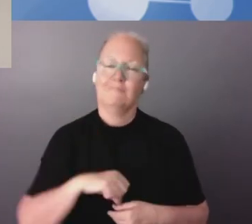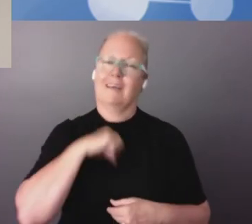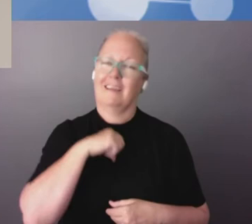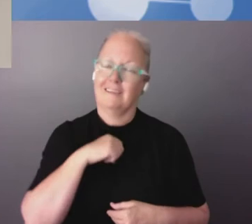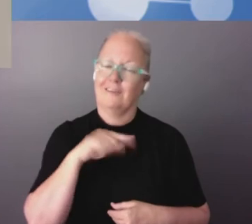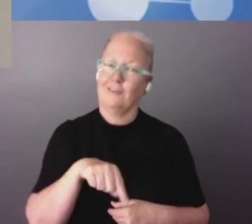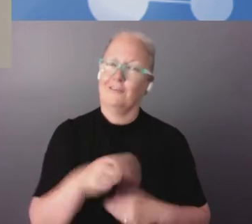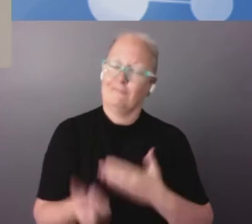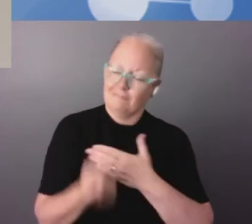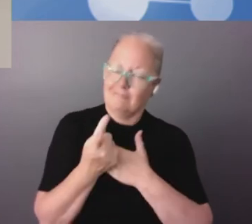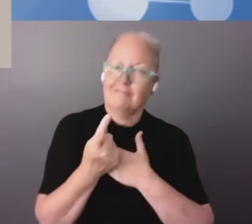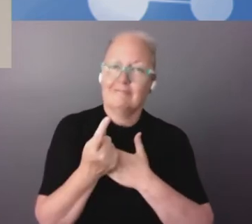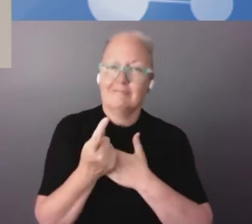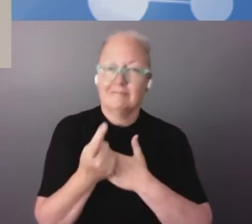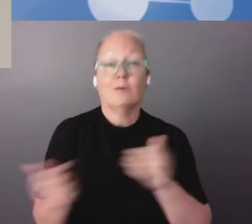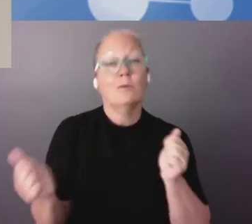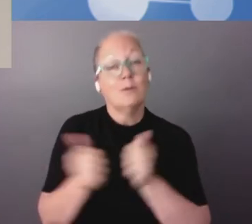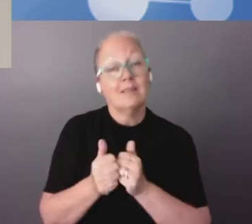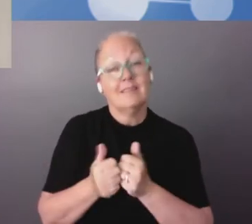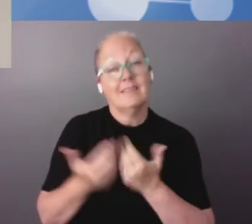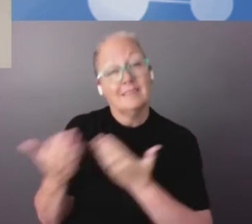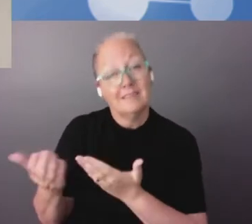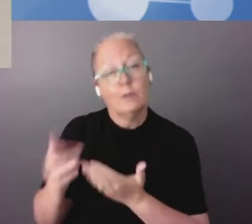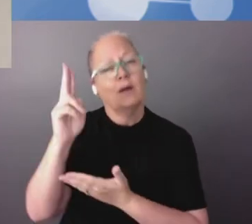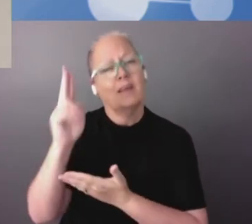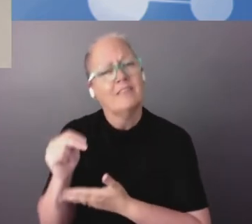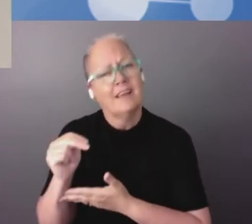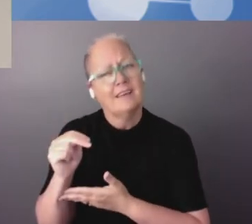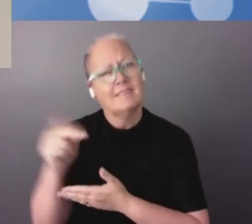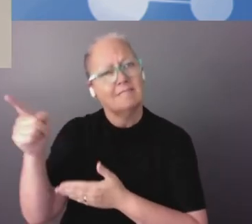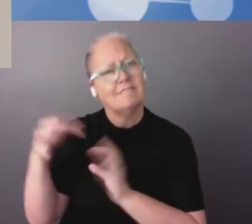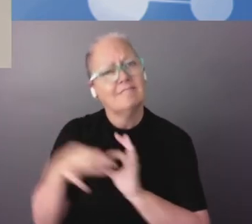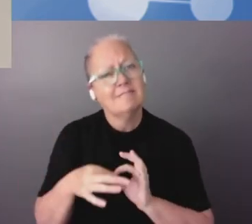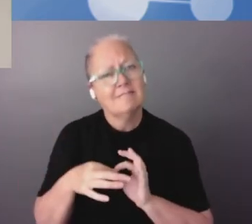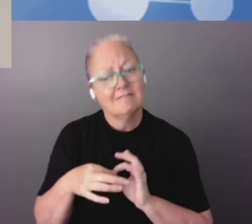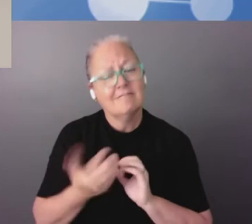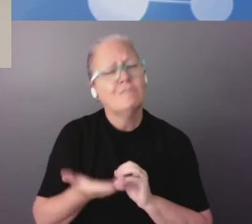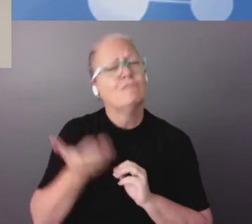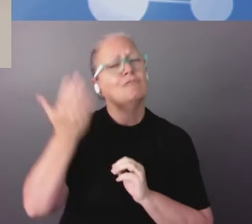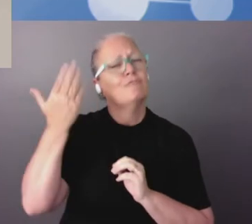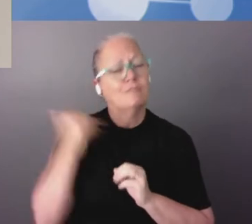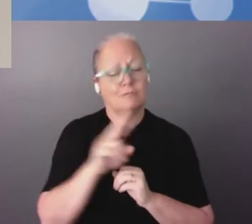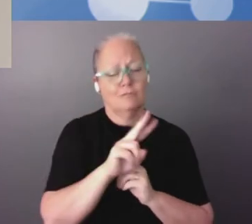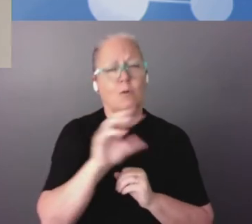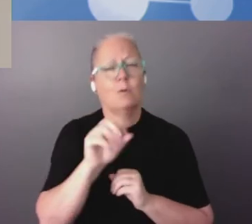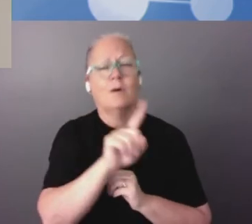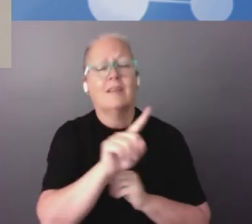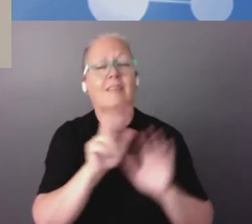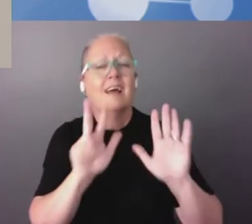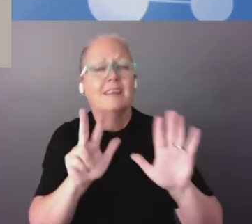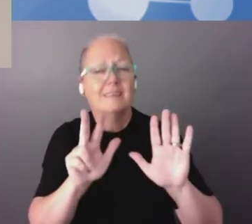evento, bajo los auspicios de la ONU, se esté organizando aquí en